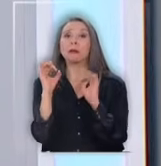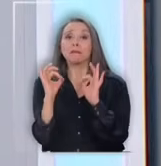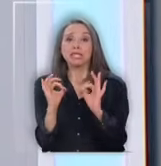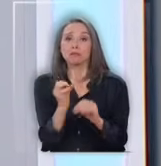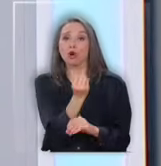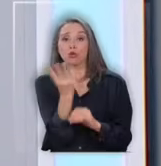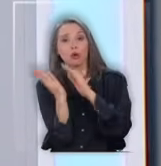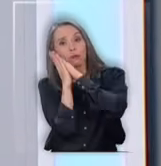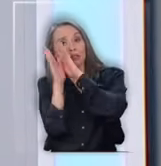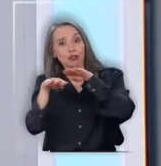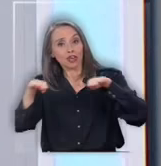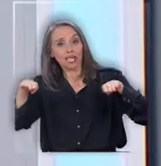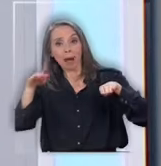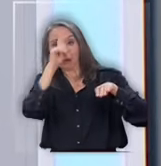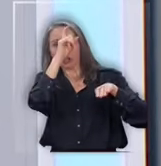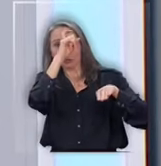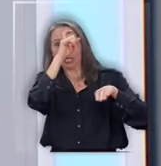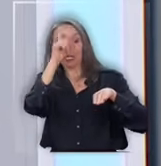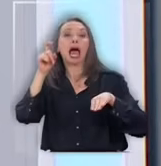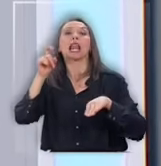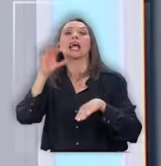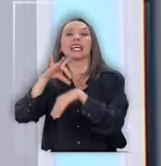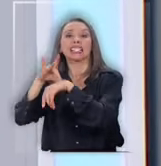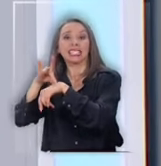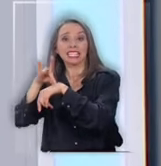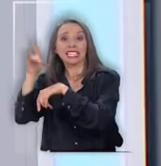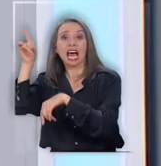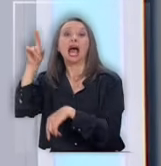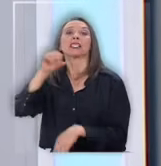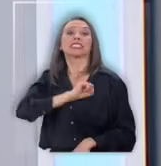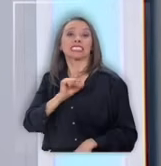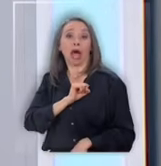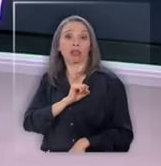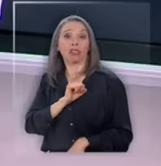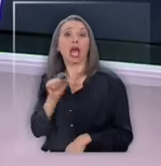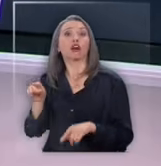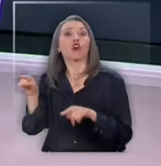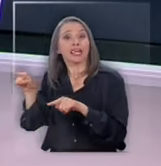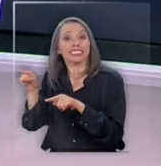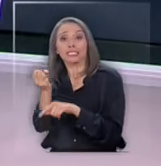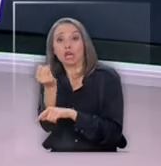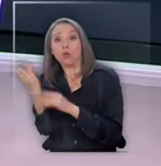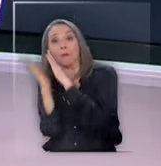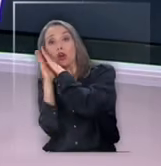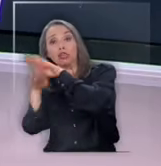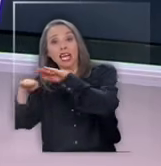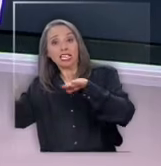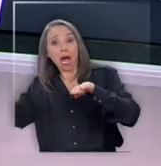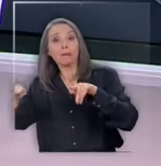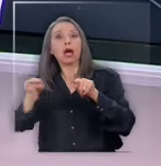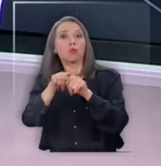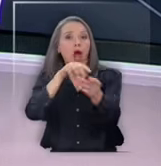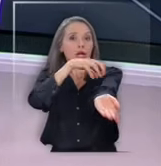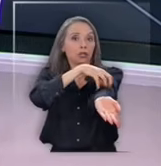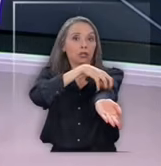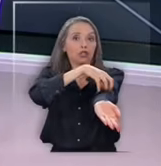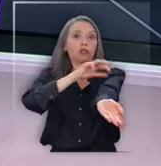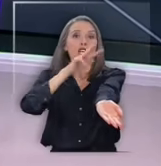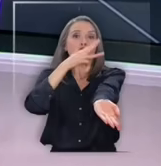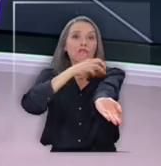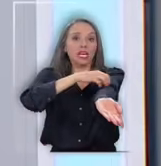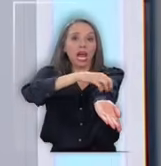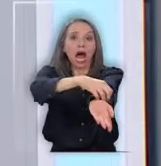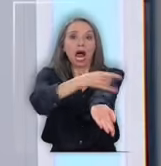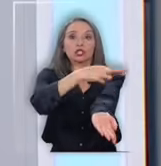de camas de sólo del sector oriente de santiago es la que hay desde la novena región al sur o sea todas esas regiones tienen las mismas camas que son un sector de santiago